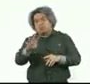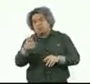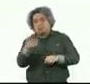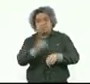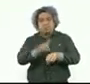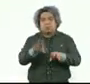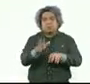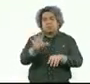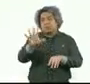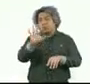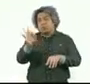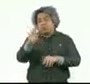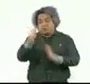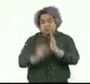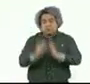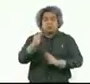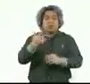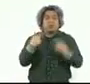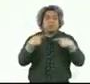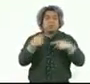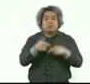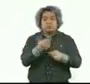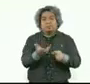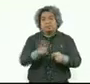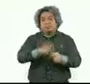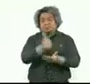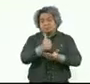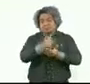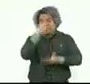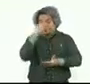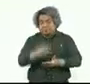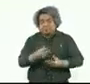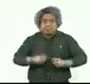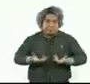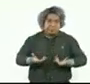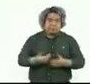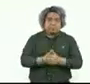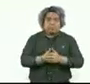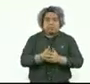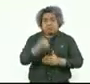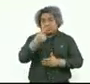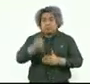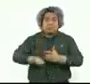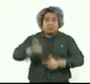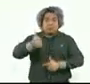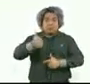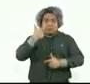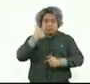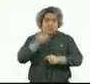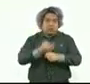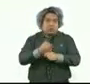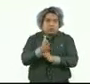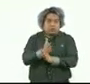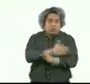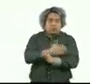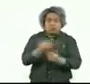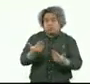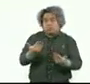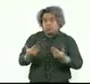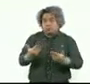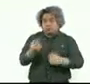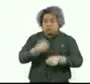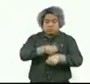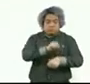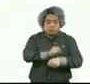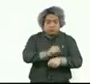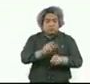casi el 5% del número de hospitalizados aquí en la Ciudad de México. Y es la primera vez que, si ustedes ven los datos de la semana pasada, tenemos